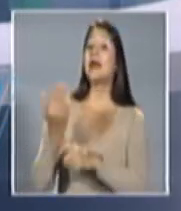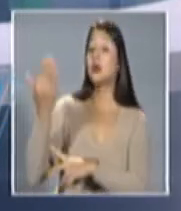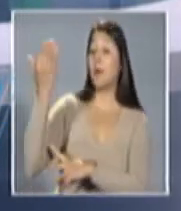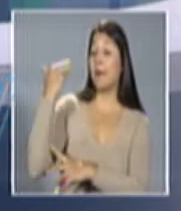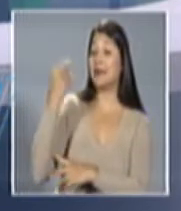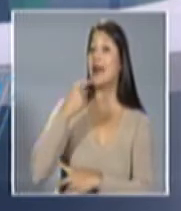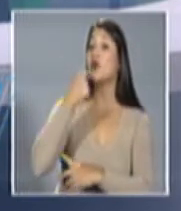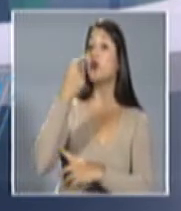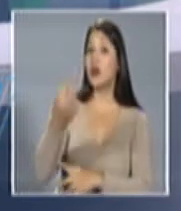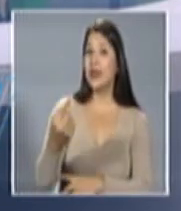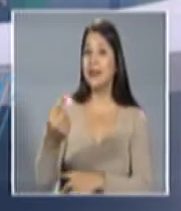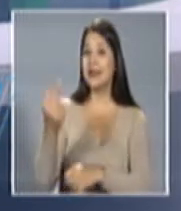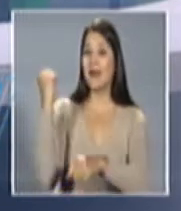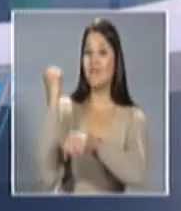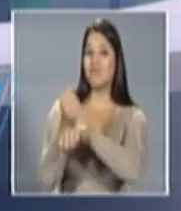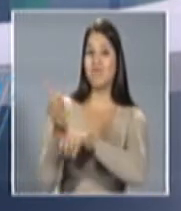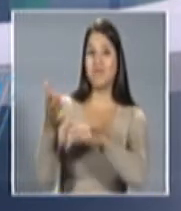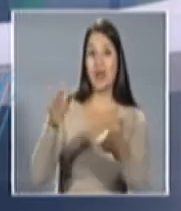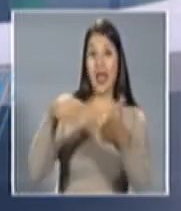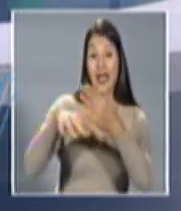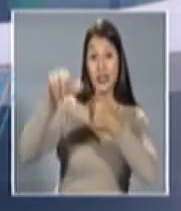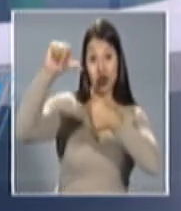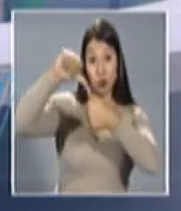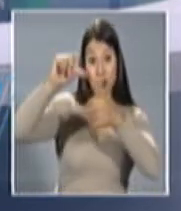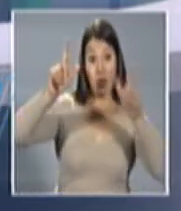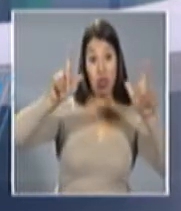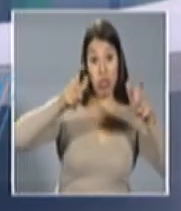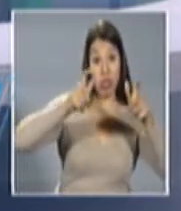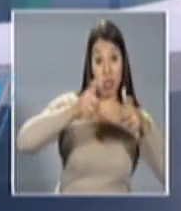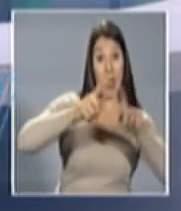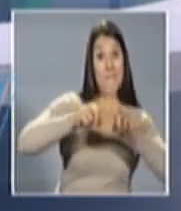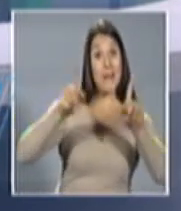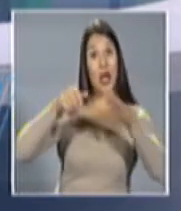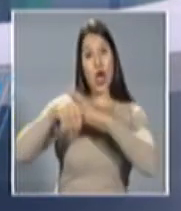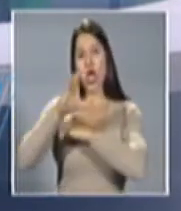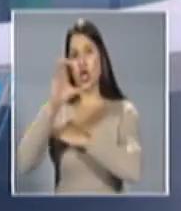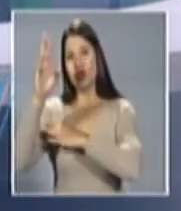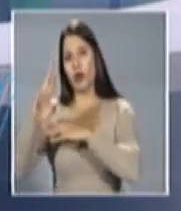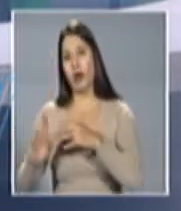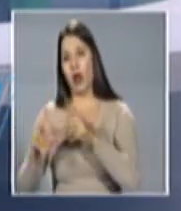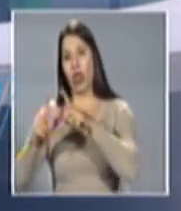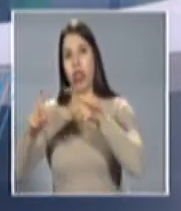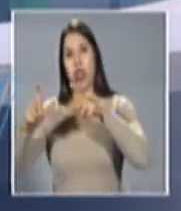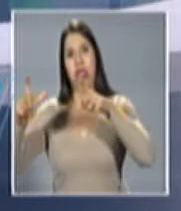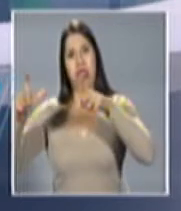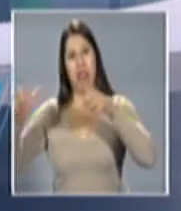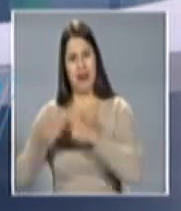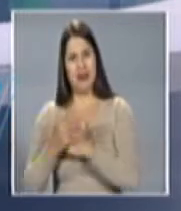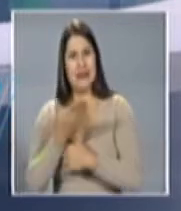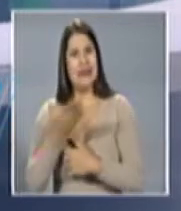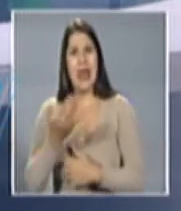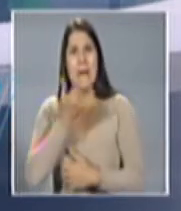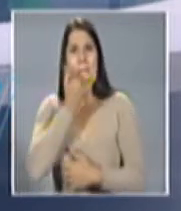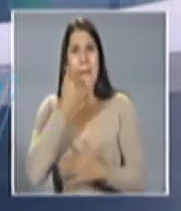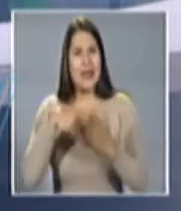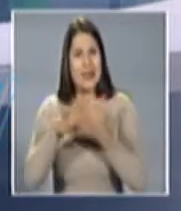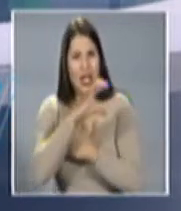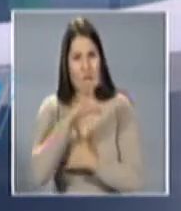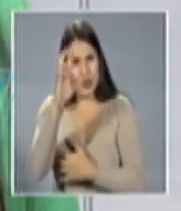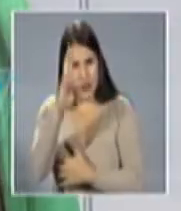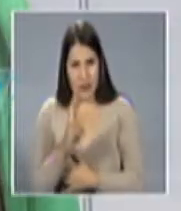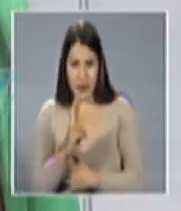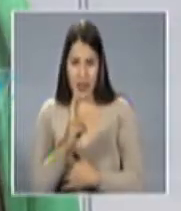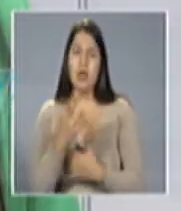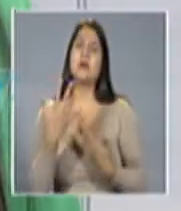que los homicidios en Centroamérica más bien disminuyeron, en Costa Rica aumentaron. ¿Qué es lo que está pasando en Costa Rica aparte de esta guerra narco que se está